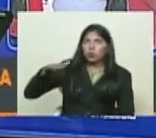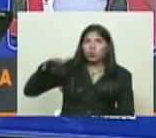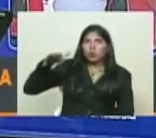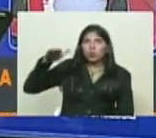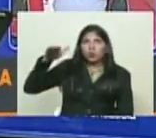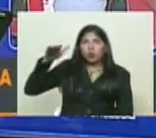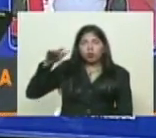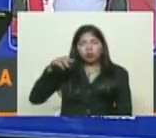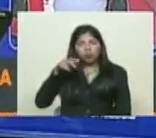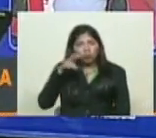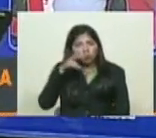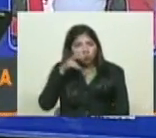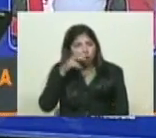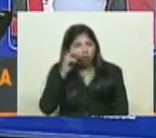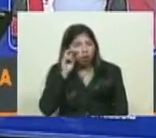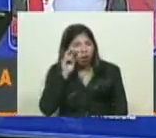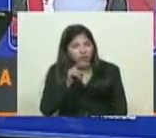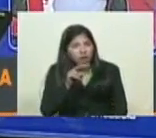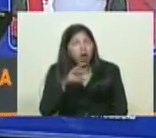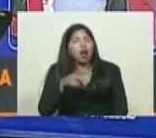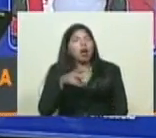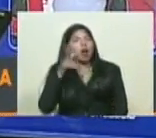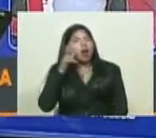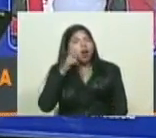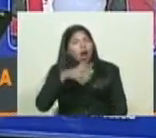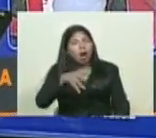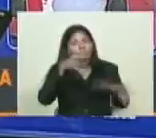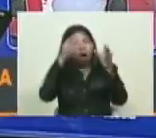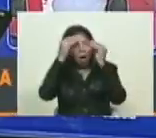mejor de todos los tiempos de esta patria, a Hugo Chávez.